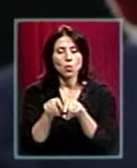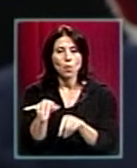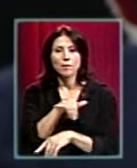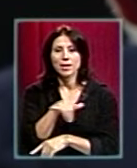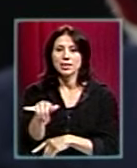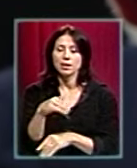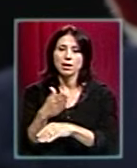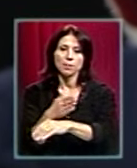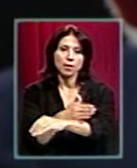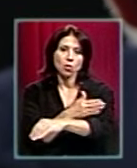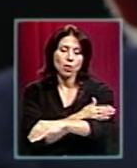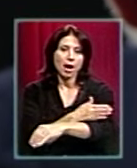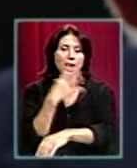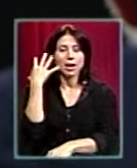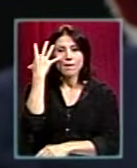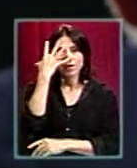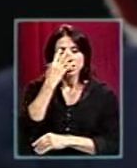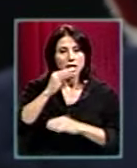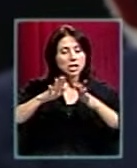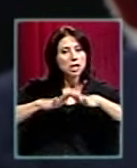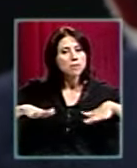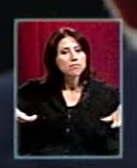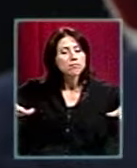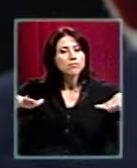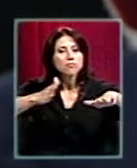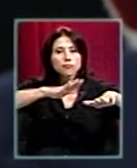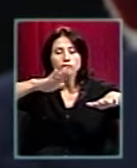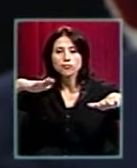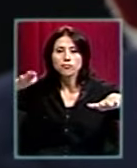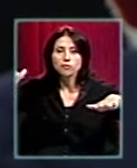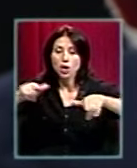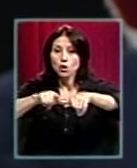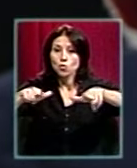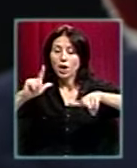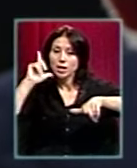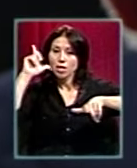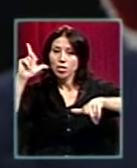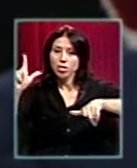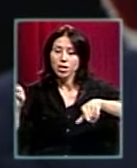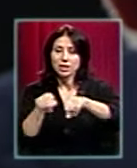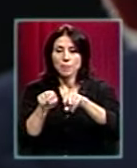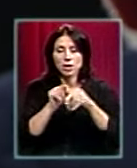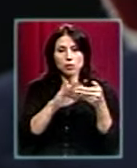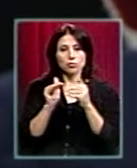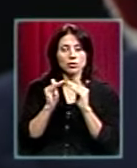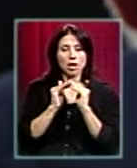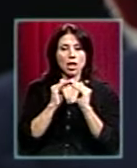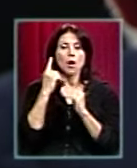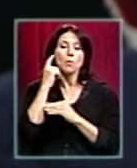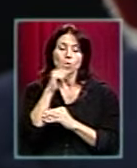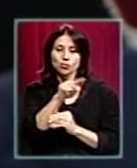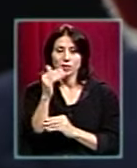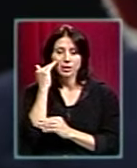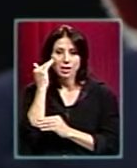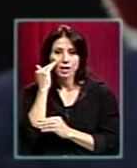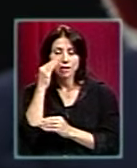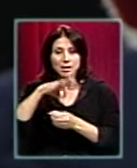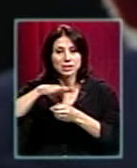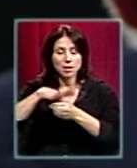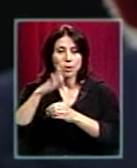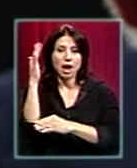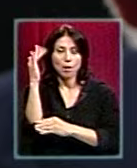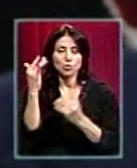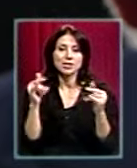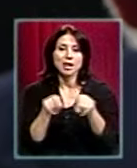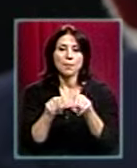igualmente mejorar la belleza escénica, tanto en las zonas rurales como en las ciudades, porque esto contempla sembrar árboles en las ciudades